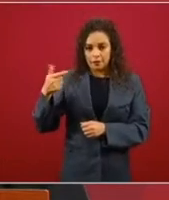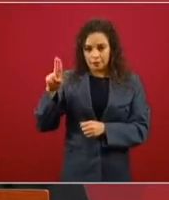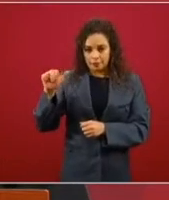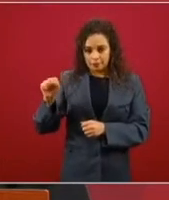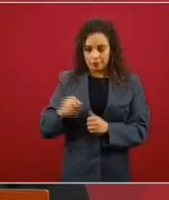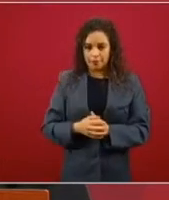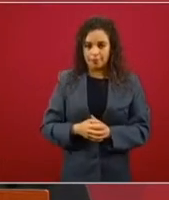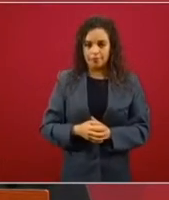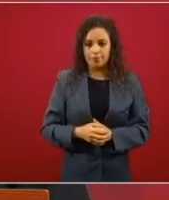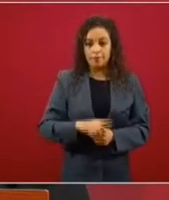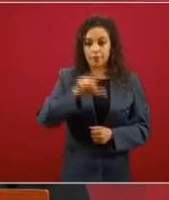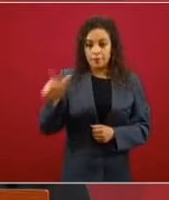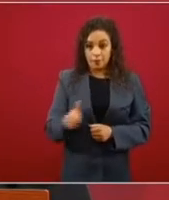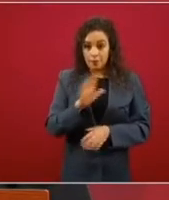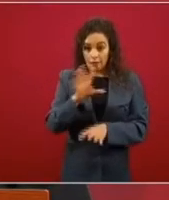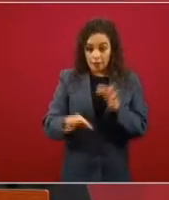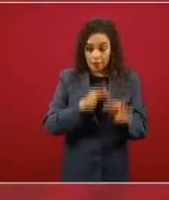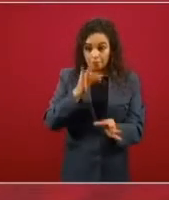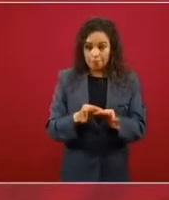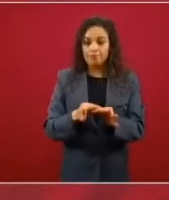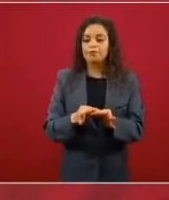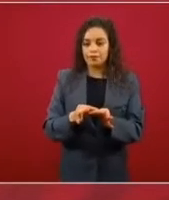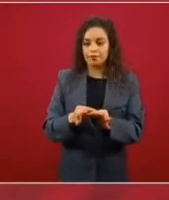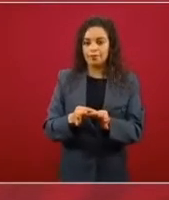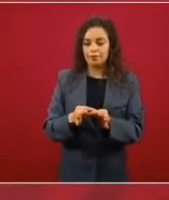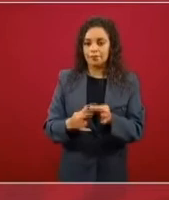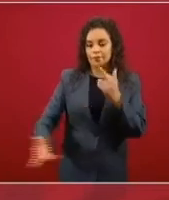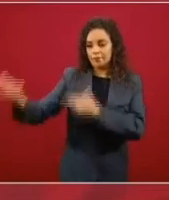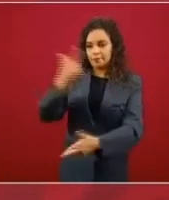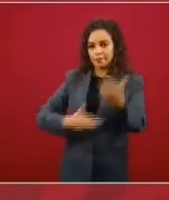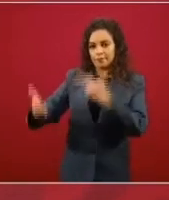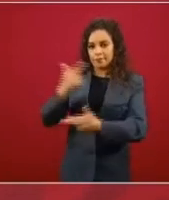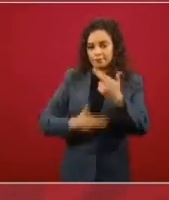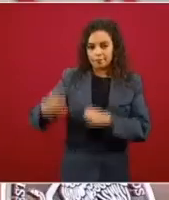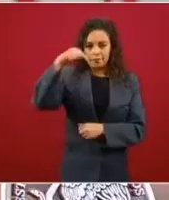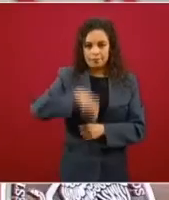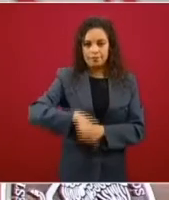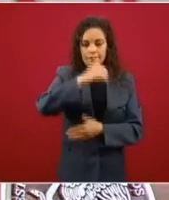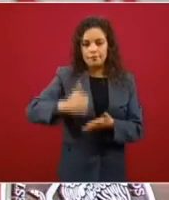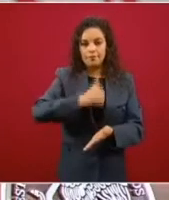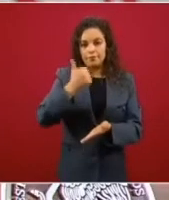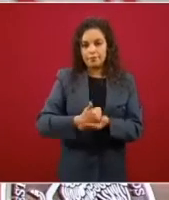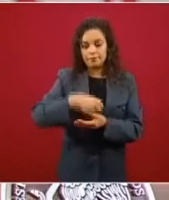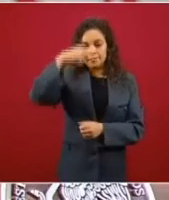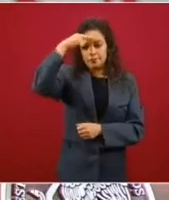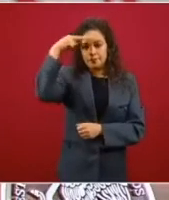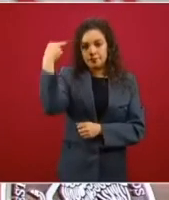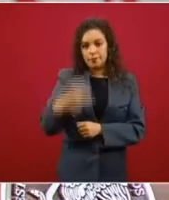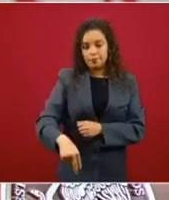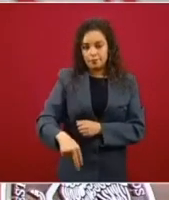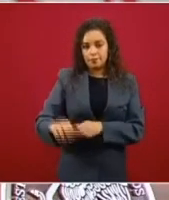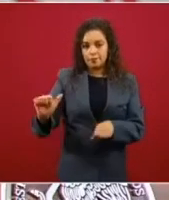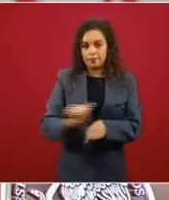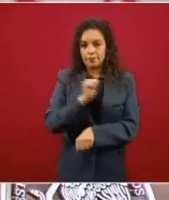y de ahí de regreso a la Ciudad de México por carretera.